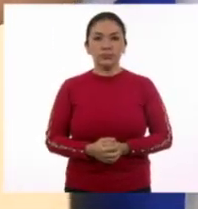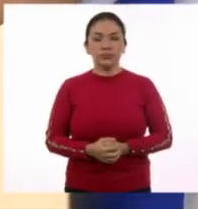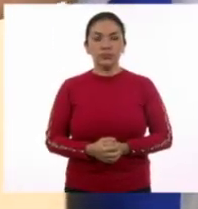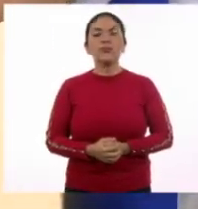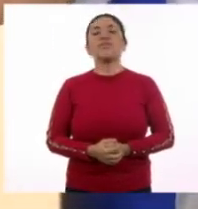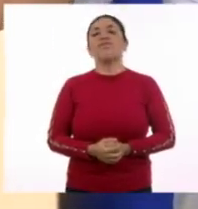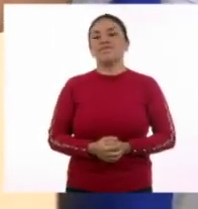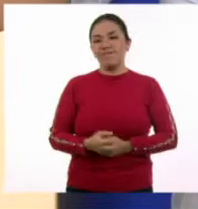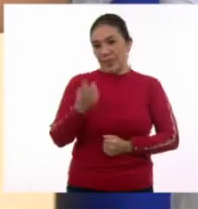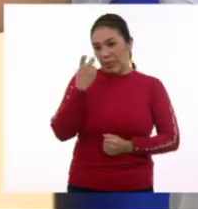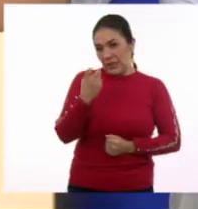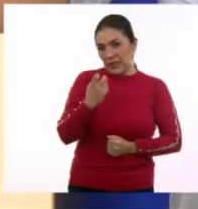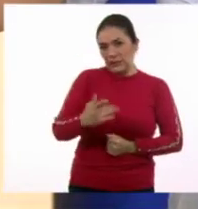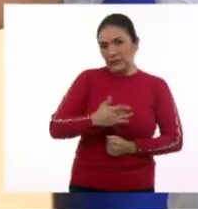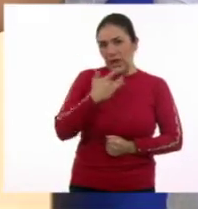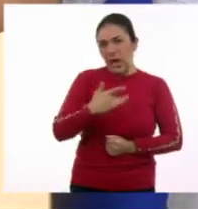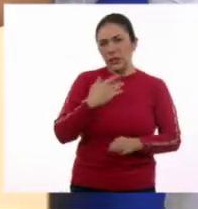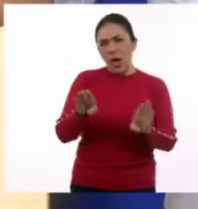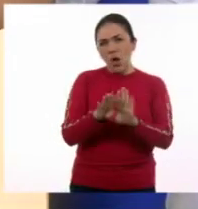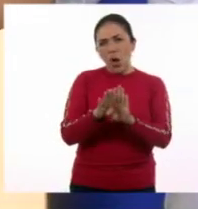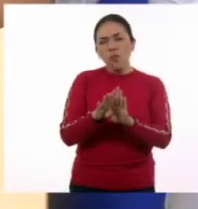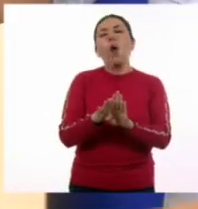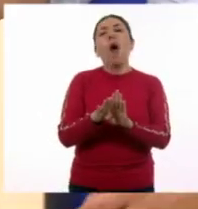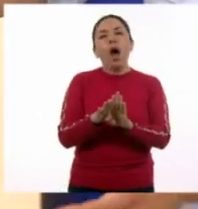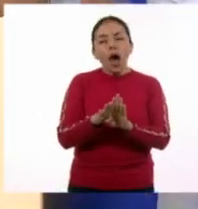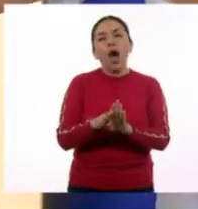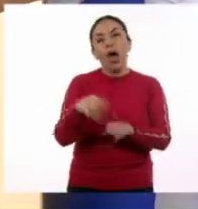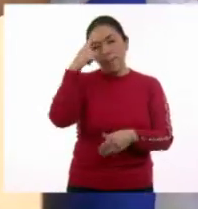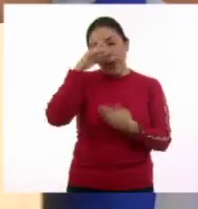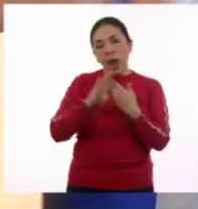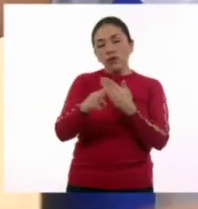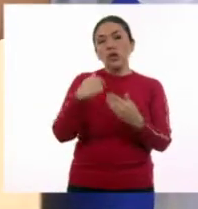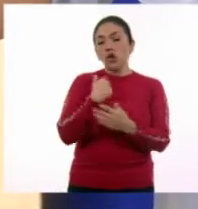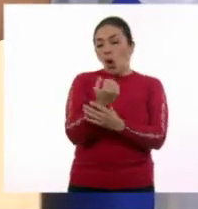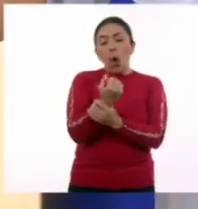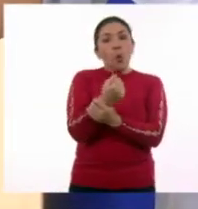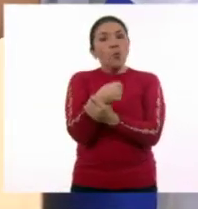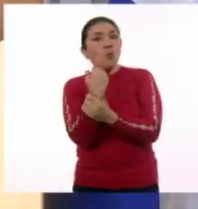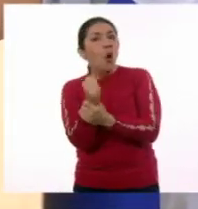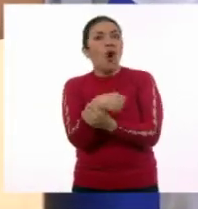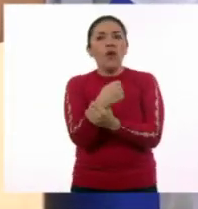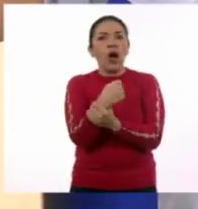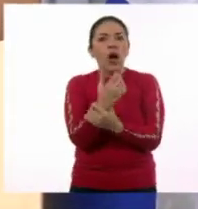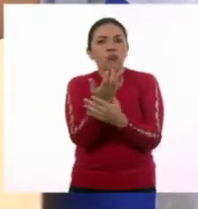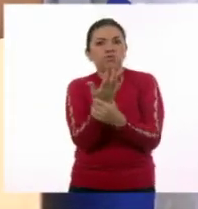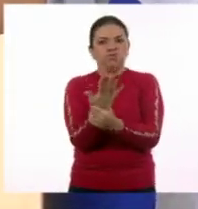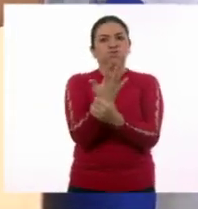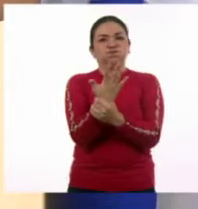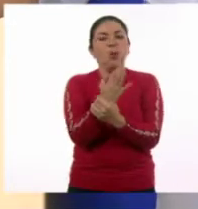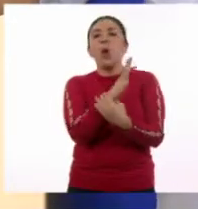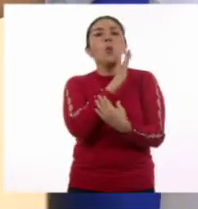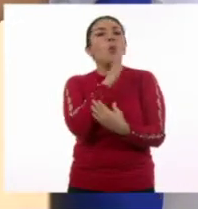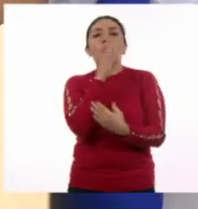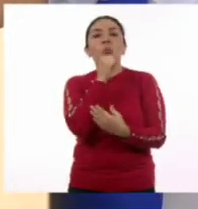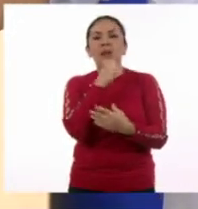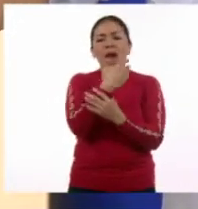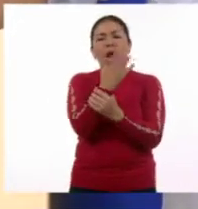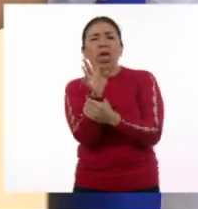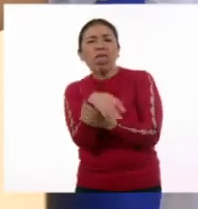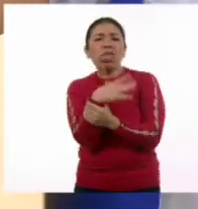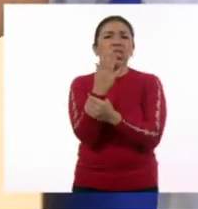y justo está dando lo que estábamos viendo que es evitar que yo la mueva exactamente esto va a restringir el